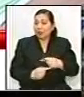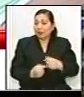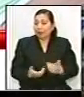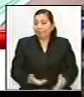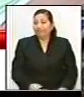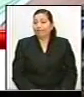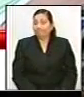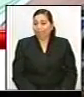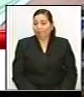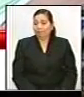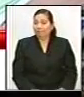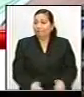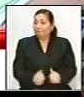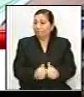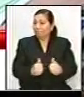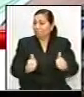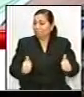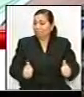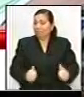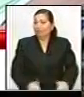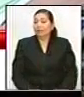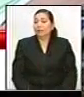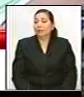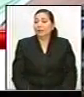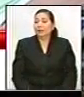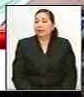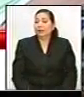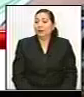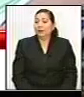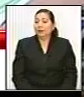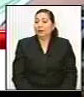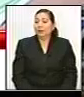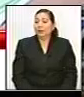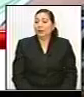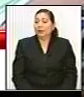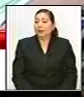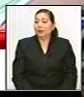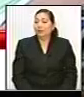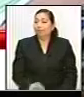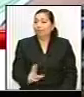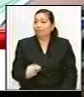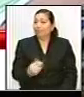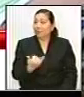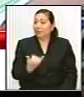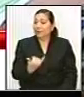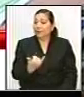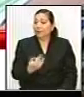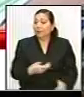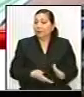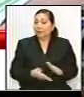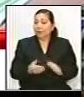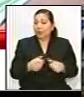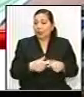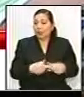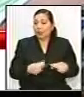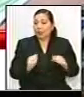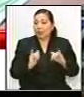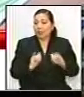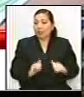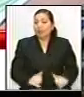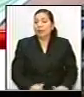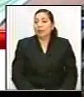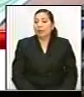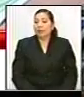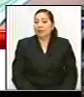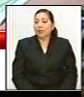habían separado lo golpearon al señor. Entonces dijo, no, esta vez que me voy a Japón, que quede la